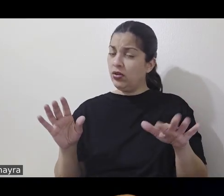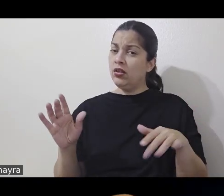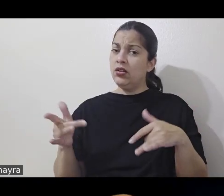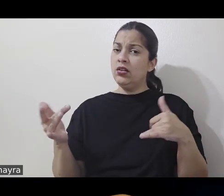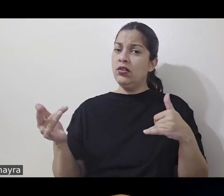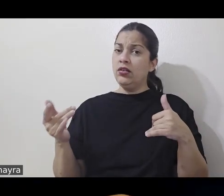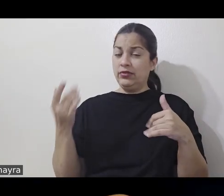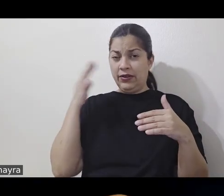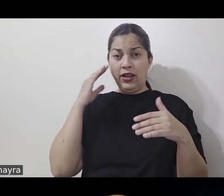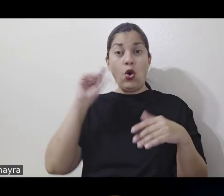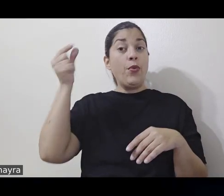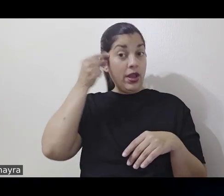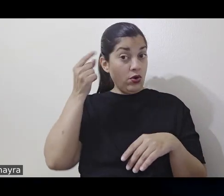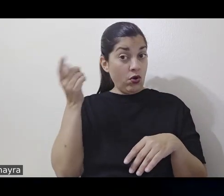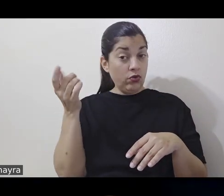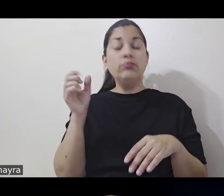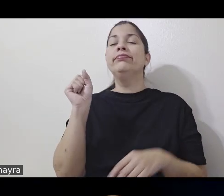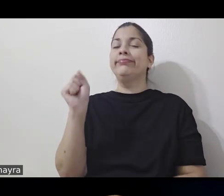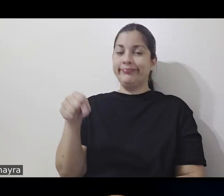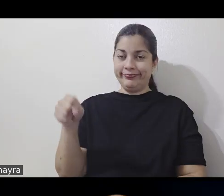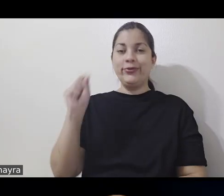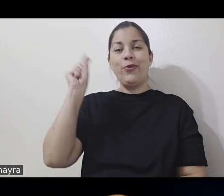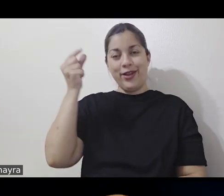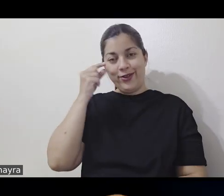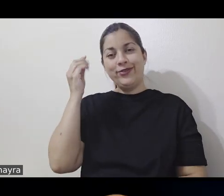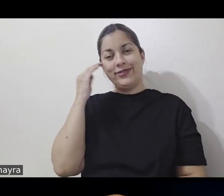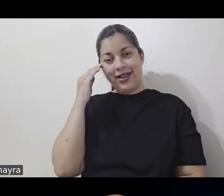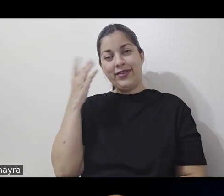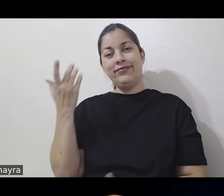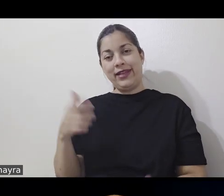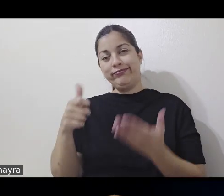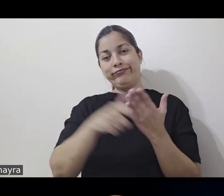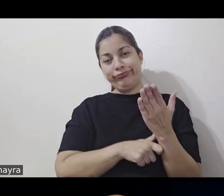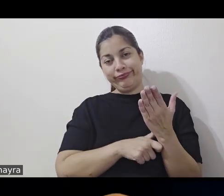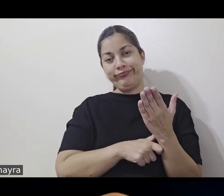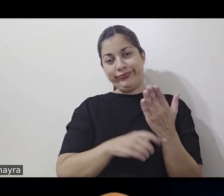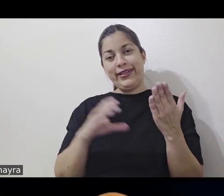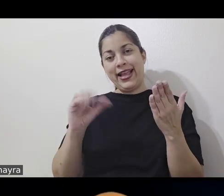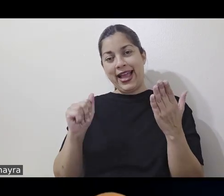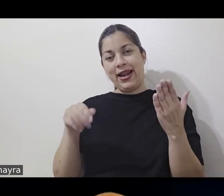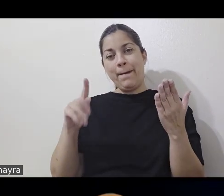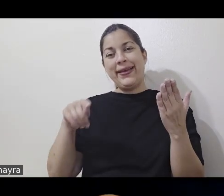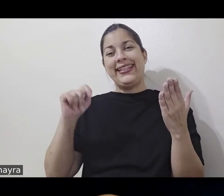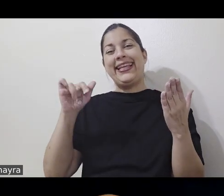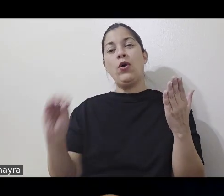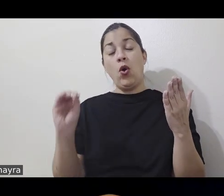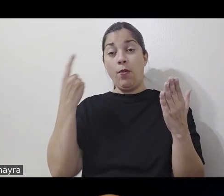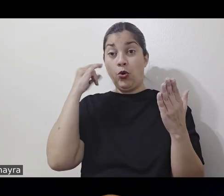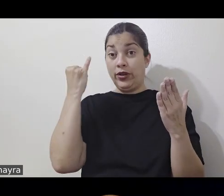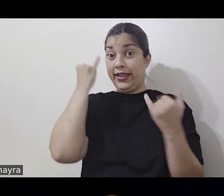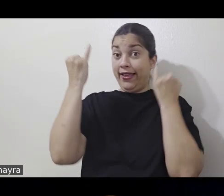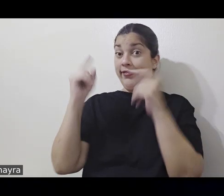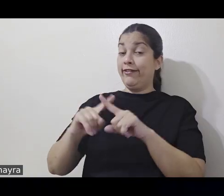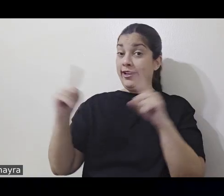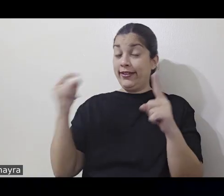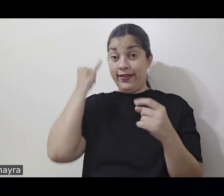lo del gobierno, ¿no? O sea, del gobierno. Que carpeteaban a las personas. Carpeteaban a las personas por sus ideologías.